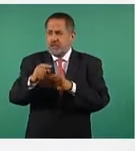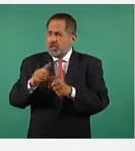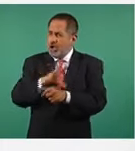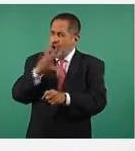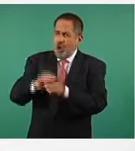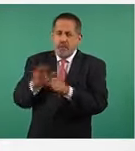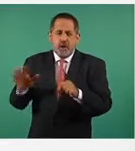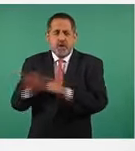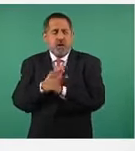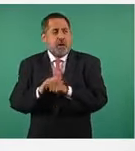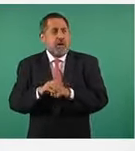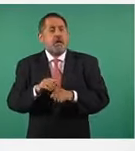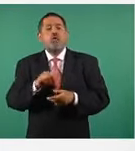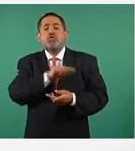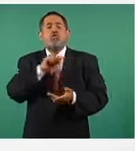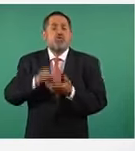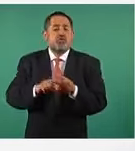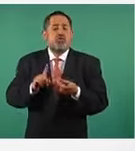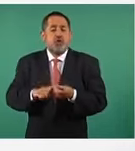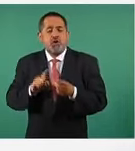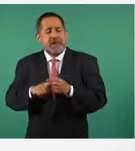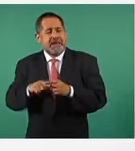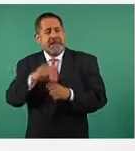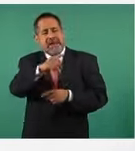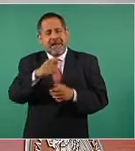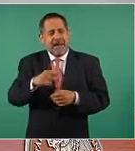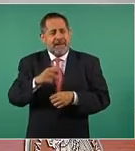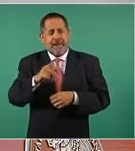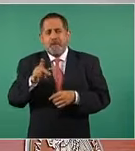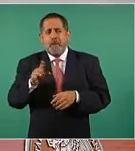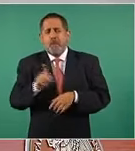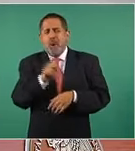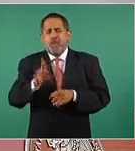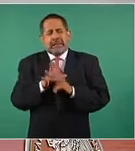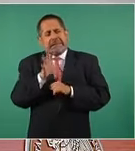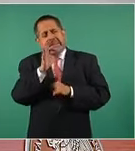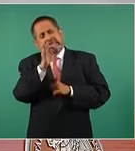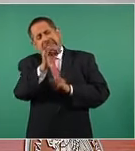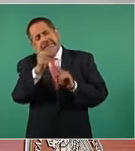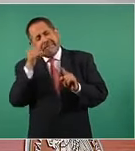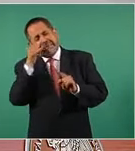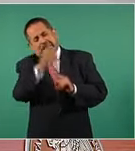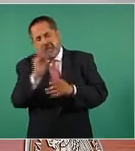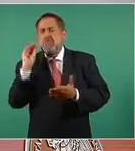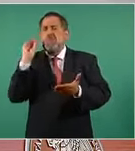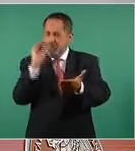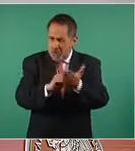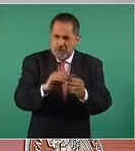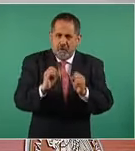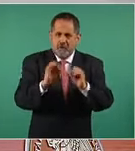cobertura hasta en las regiones menos comunicadas del país, con 2.700